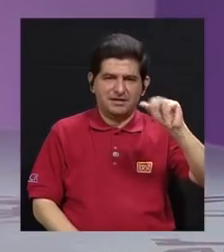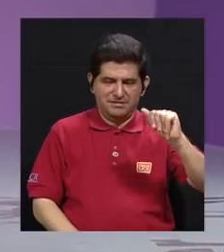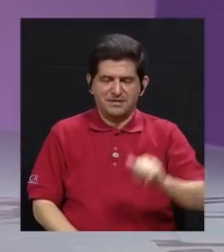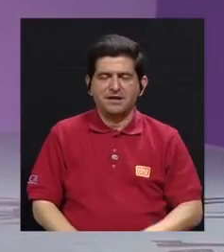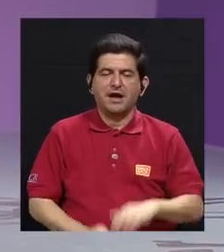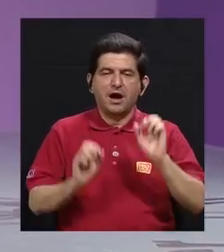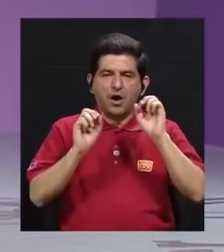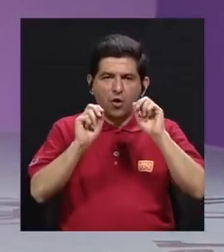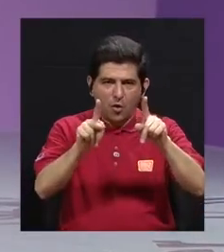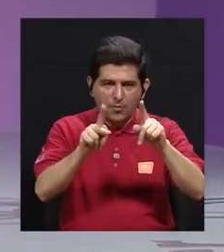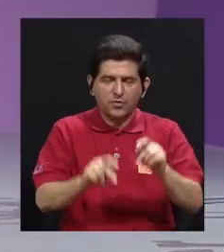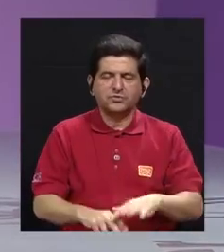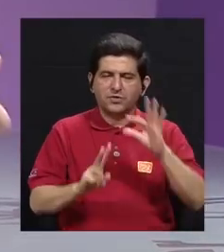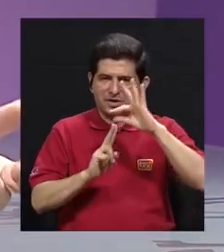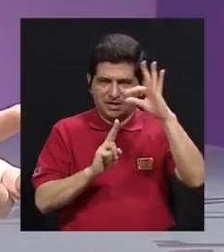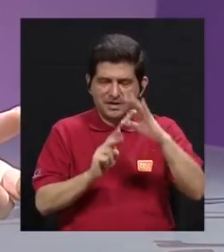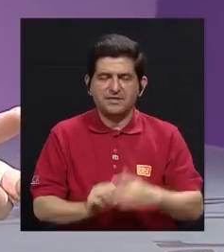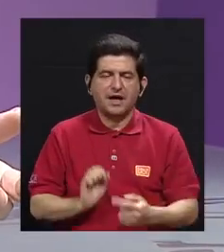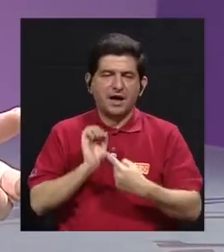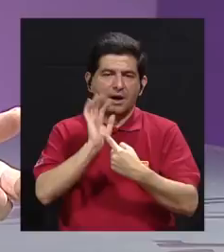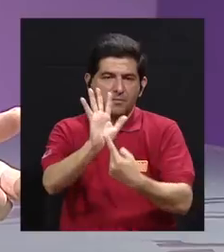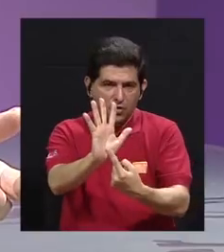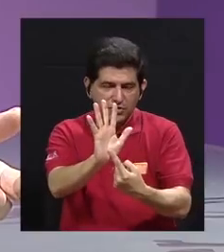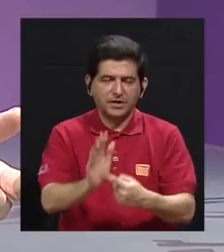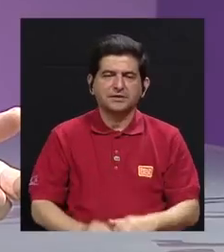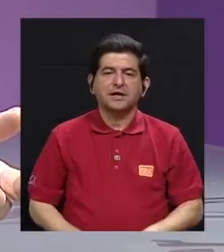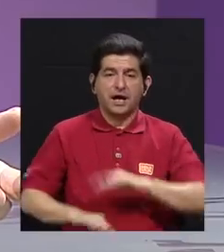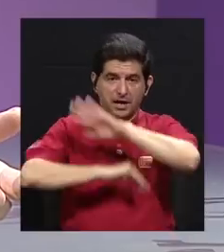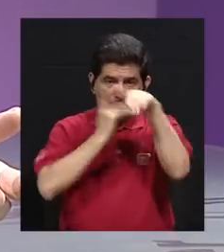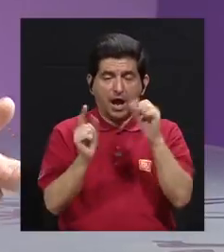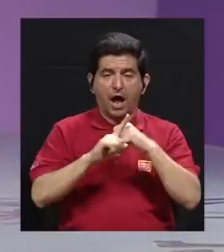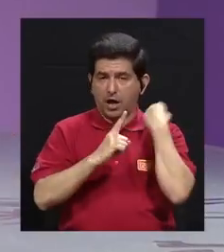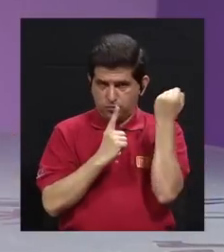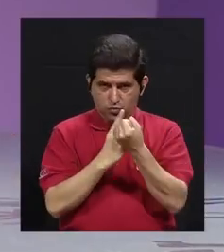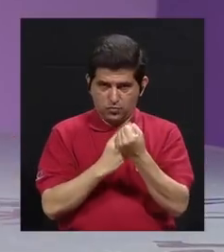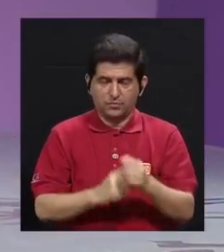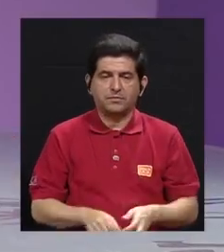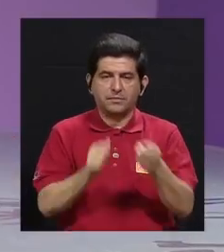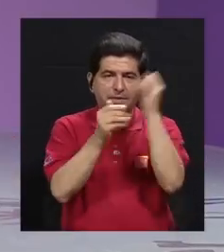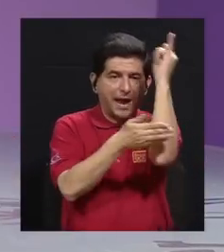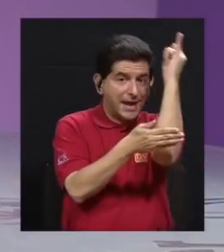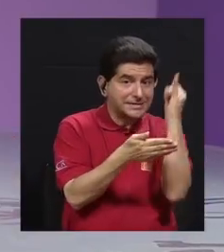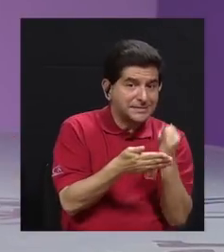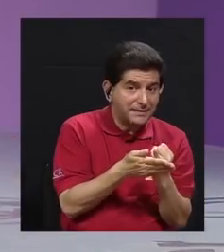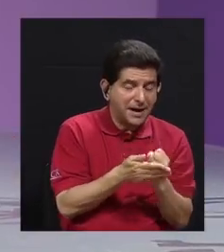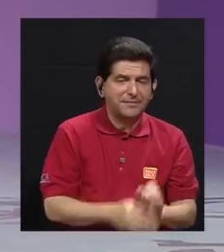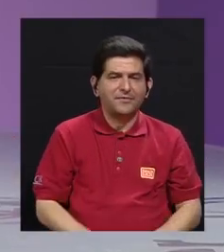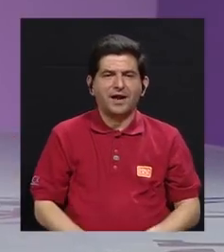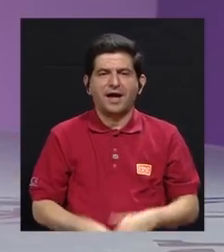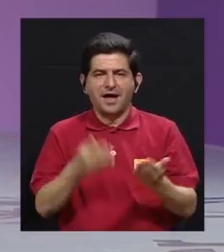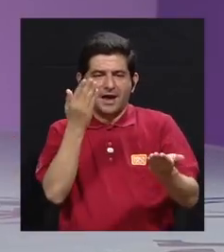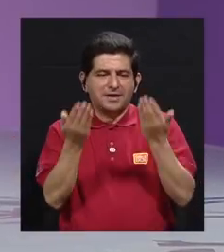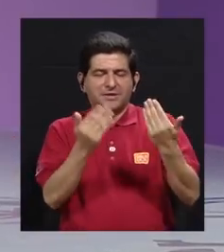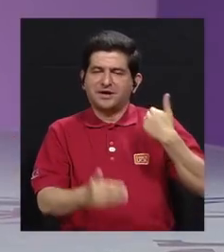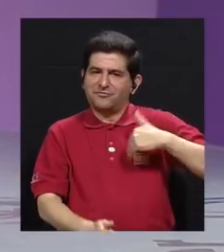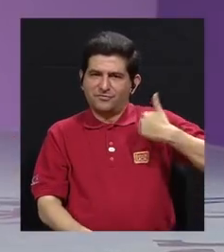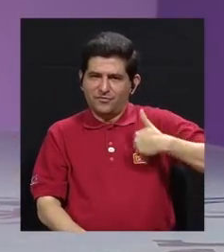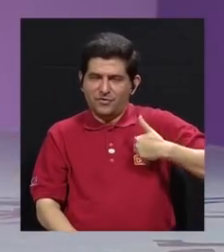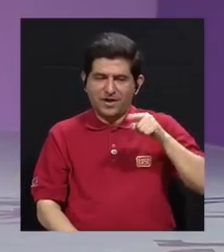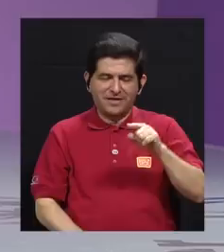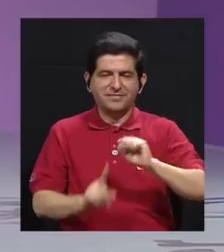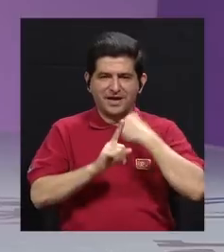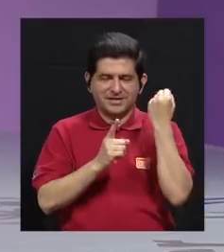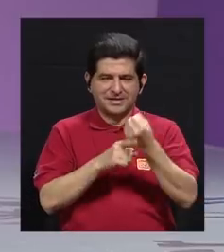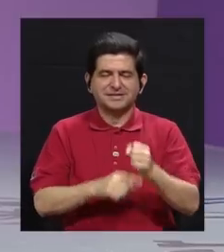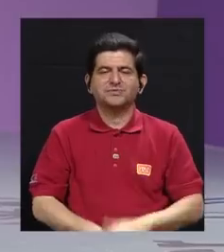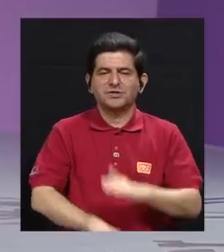sociabilidad alternativa que se pueda proyectar al conjunto de la sociedad. Entonces, el mapa es la metáfora